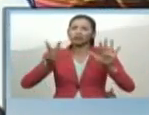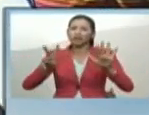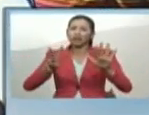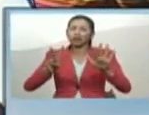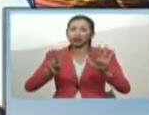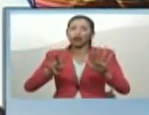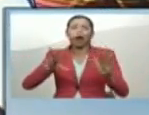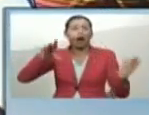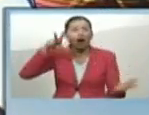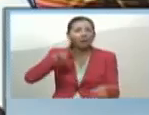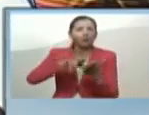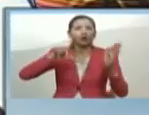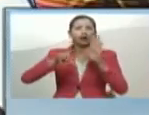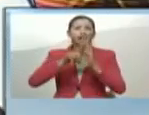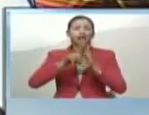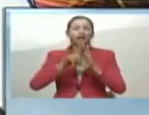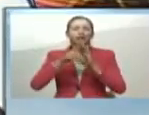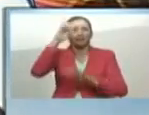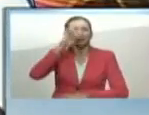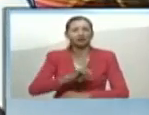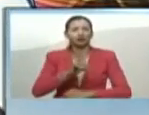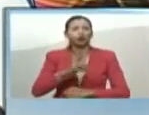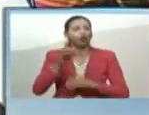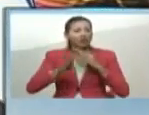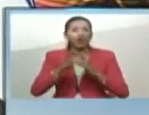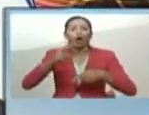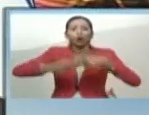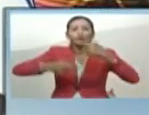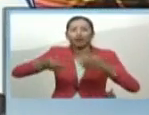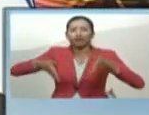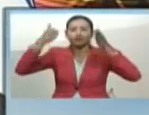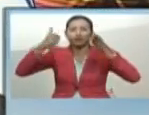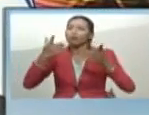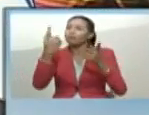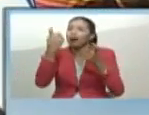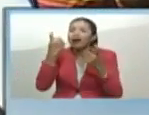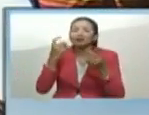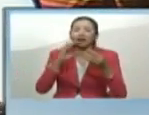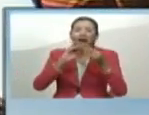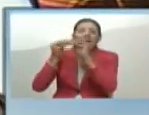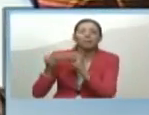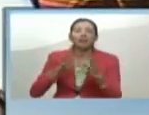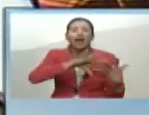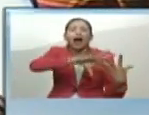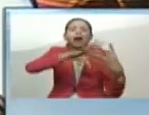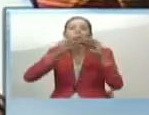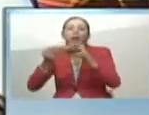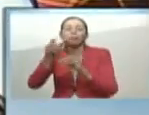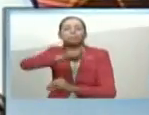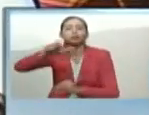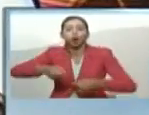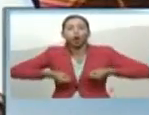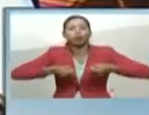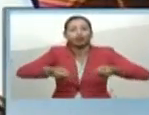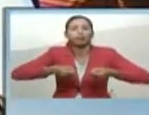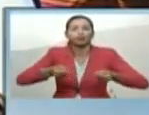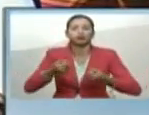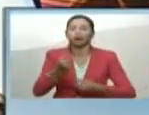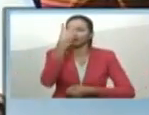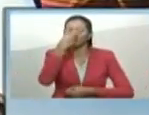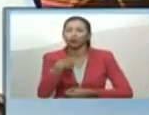surgiendo edificaciones urbanismo que no tienen accesibilidad ni seguridad para los camarad con discapacidad